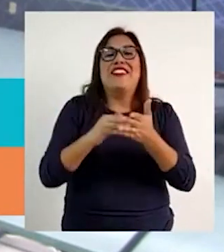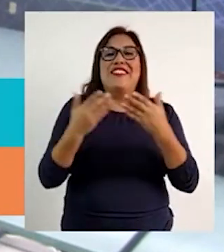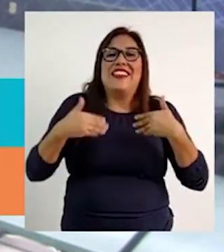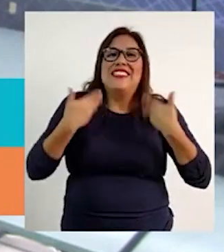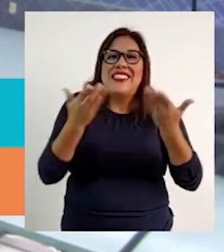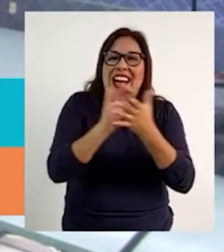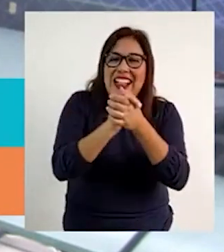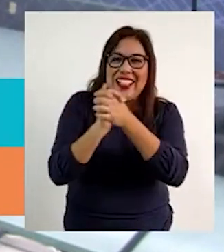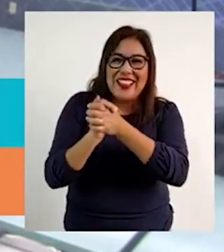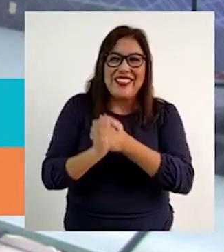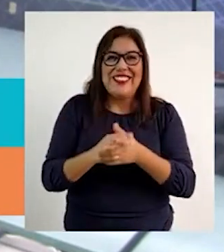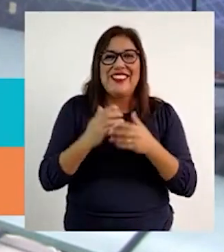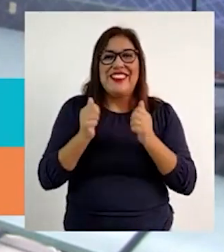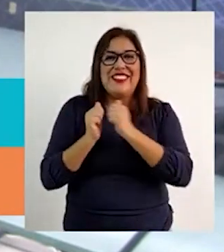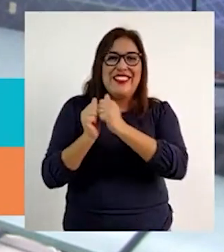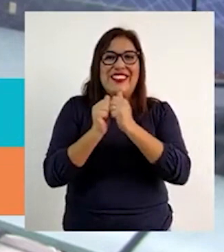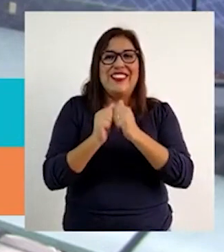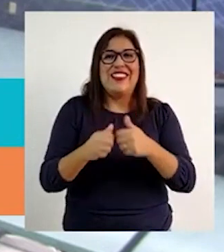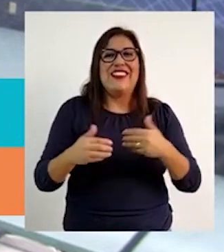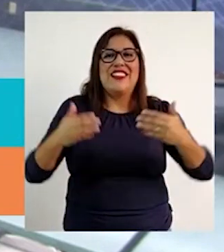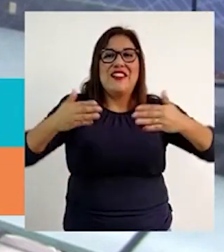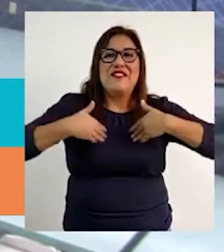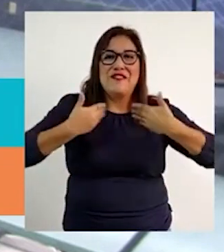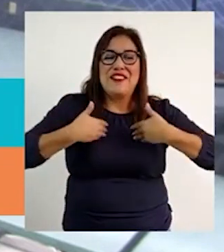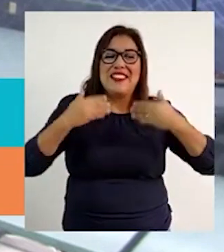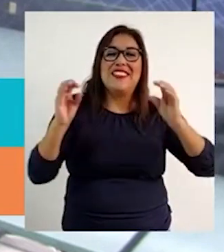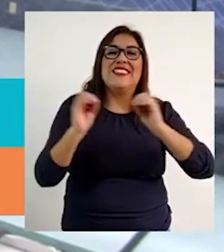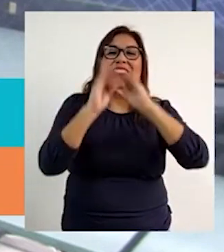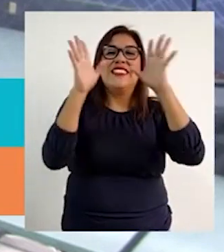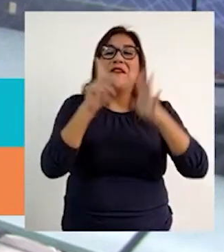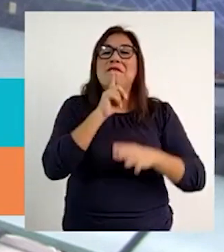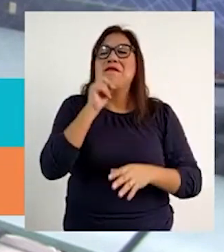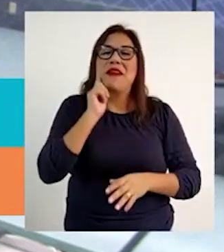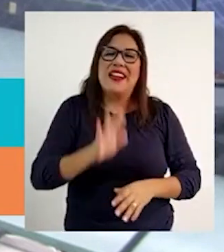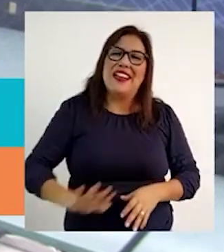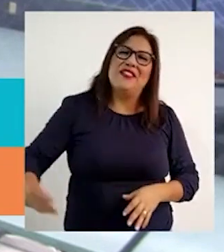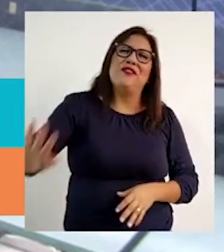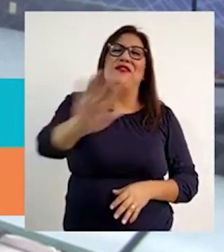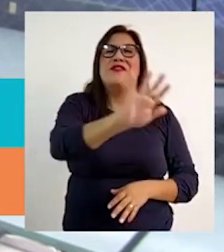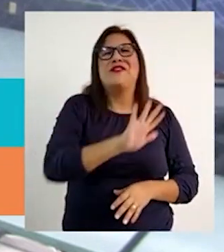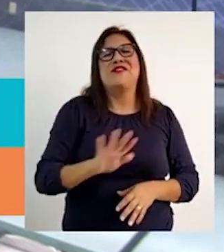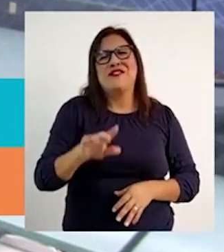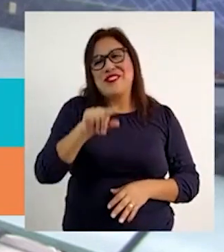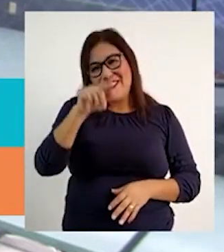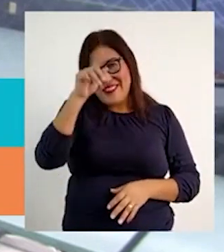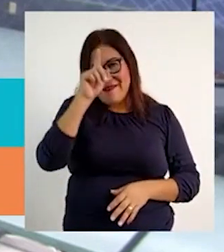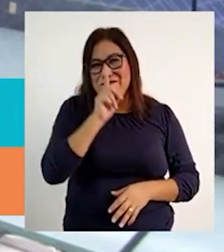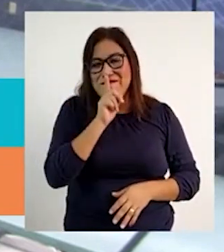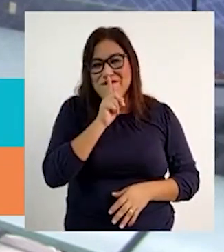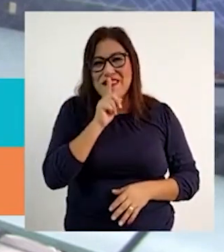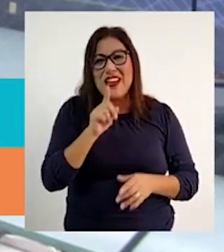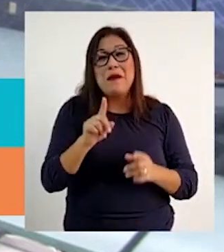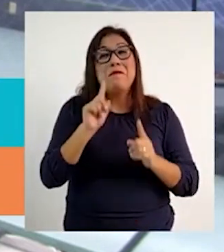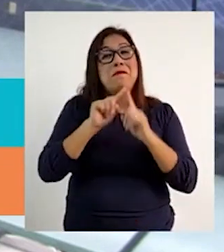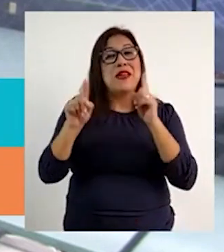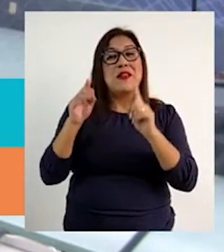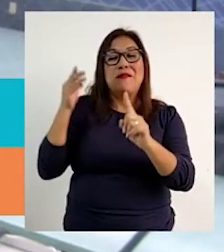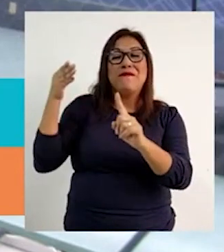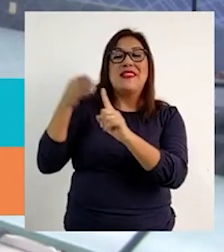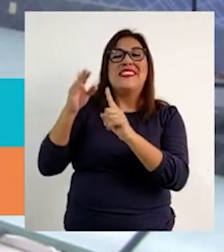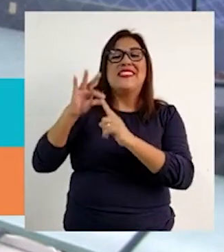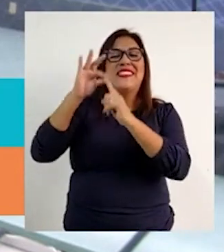los dos. Un feliz Día del Padre para todos nuestros padres, especialmente para nuestros padres